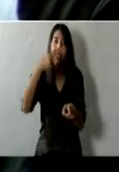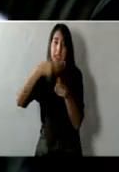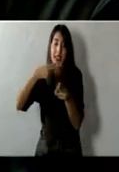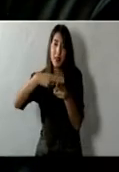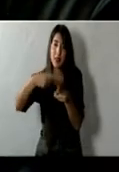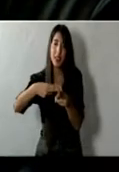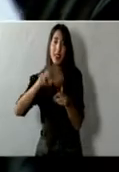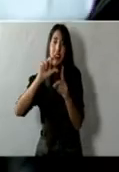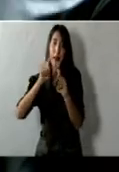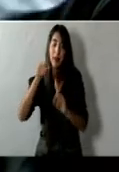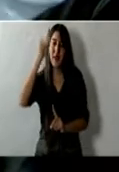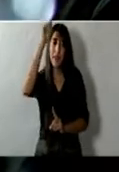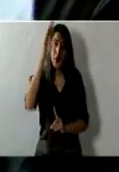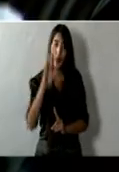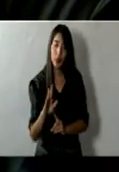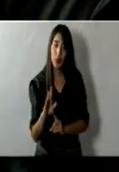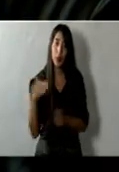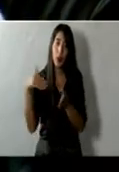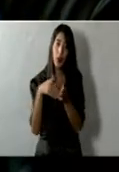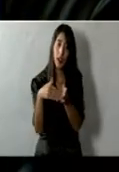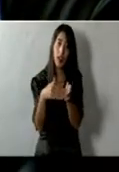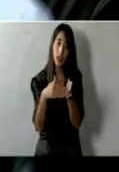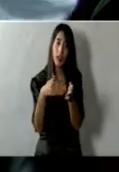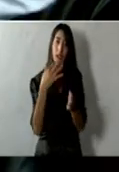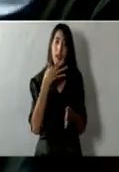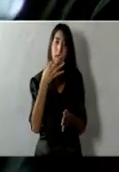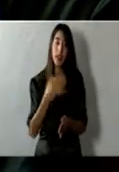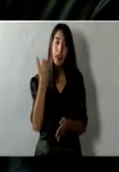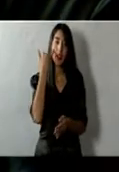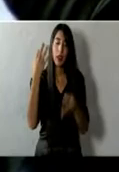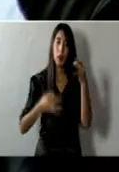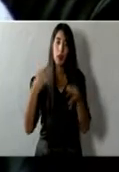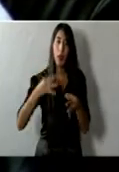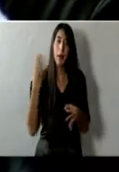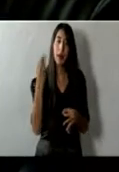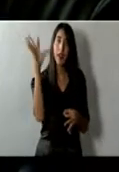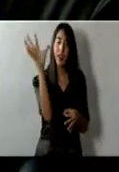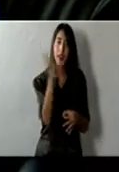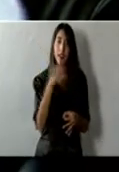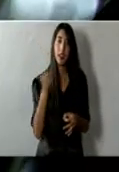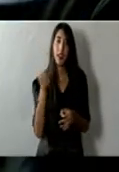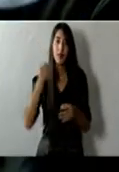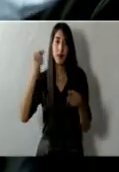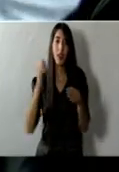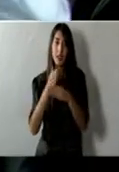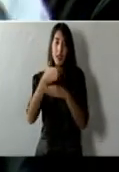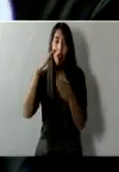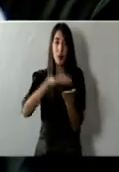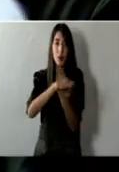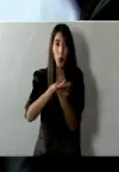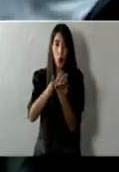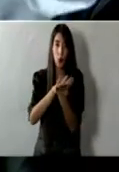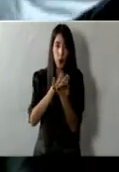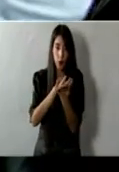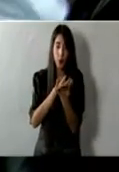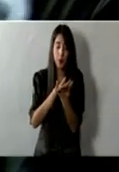los va a estar aconsejando y que los va a estar guiando a toda verdad y justicia para que obtengan una rápida salida. Padre, en este día